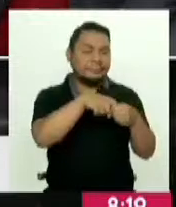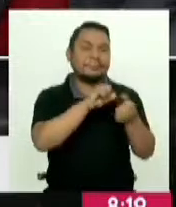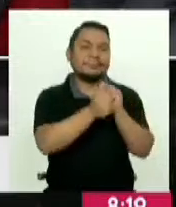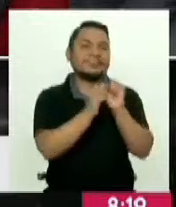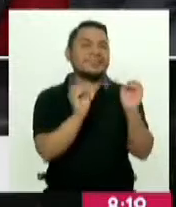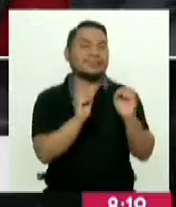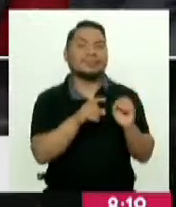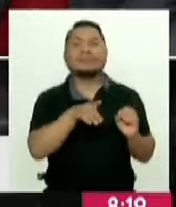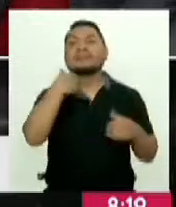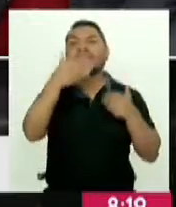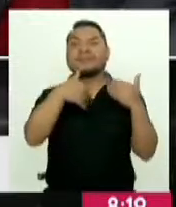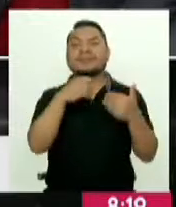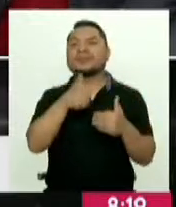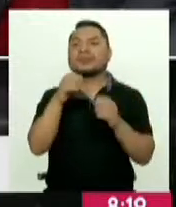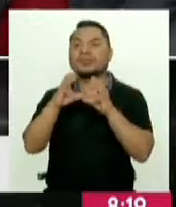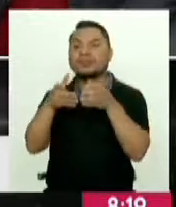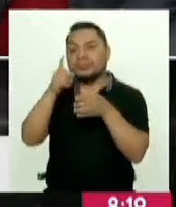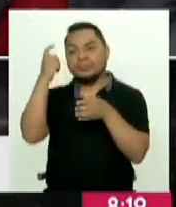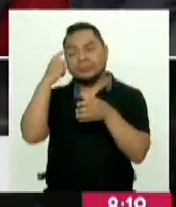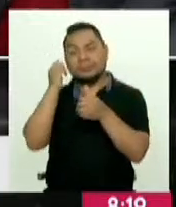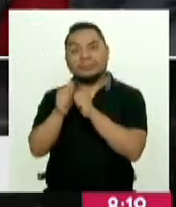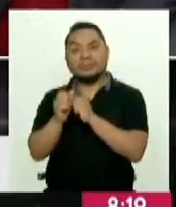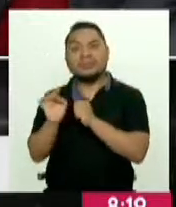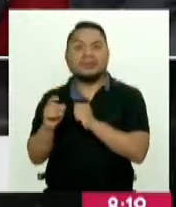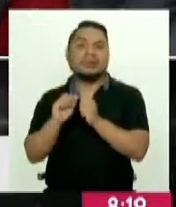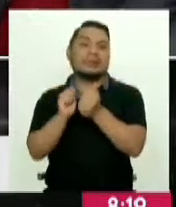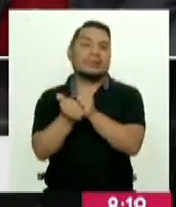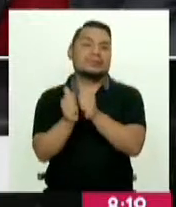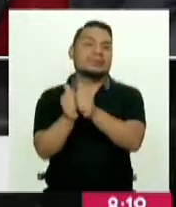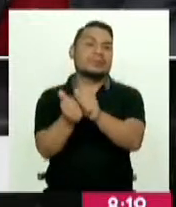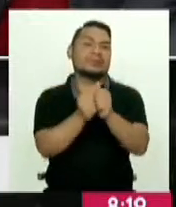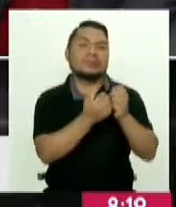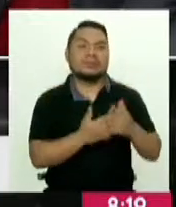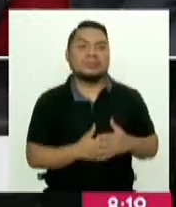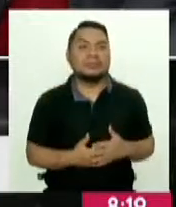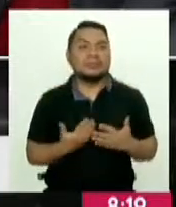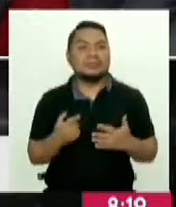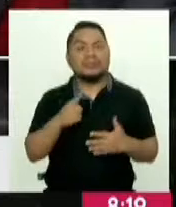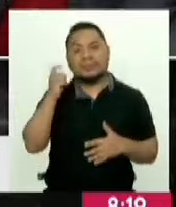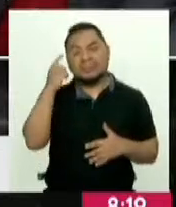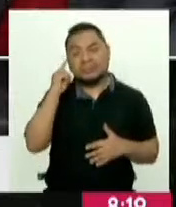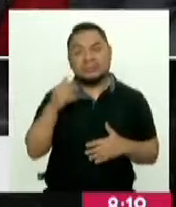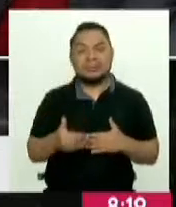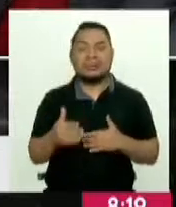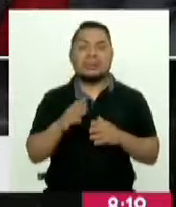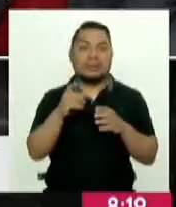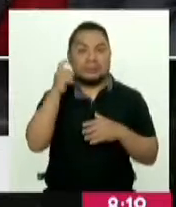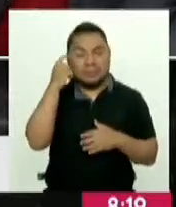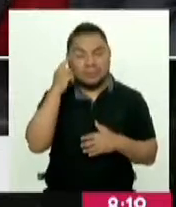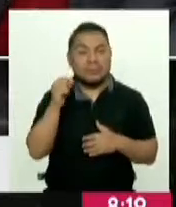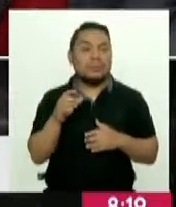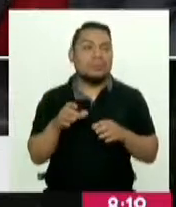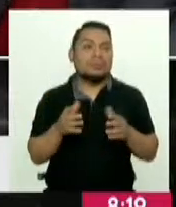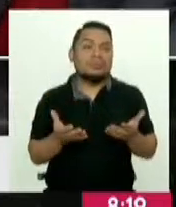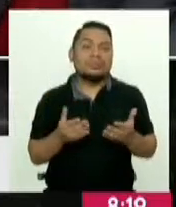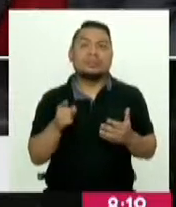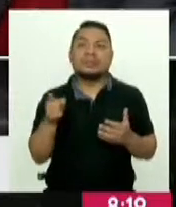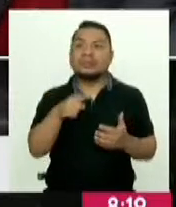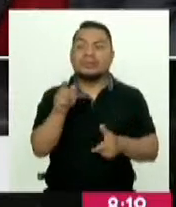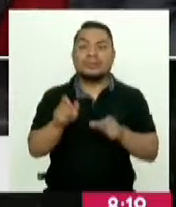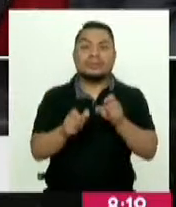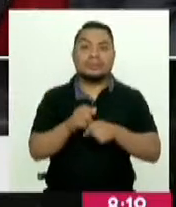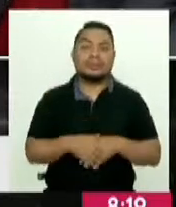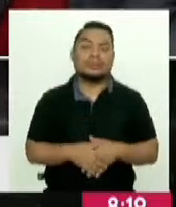la organización por la que postulan ahora. Entonces, no es que se trata de personas que han hecho carrera política en un partido o en un movimiento, sino que son